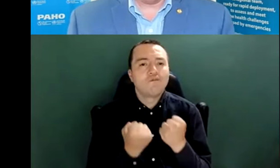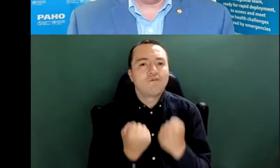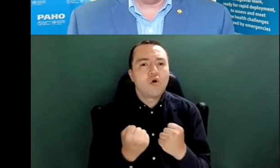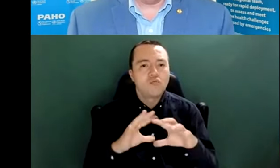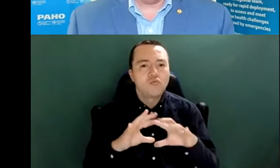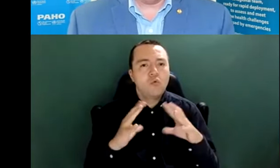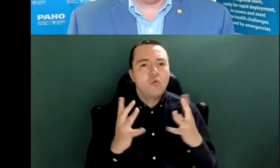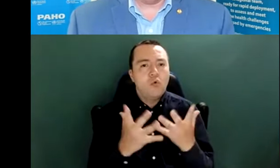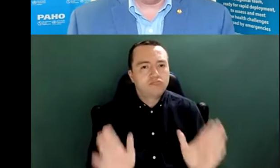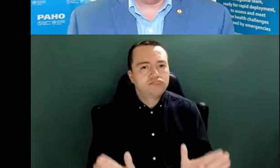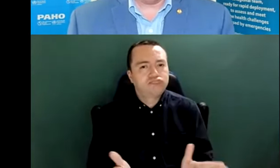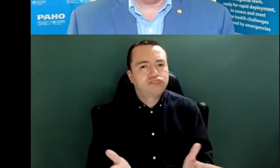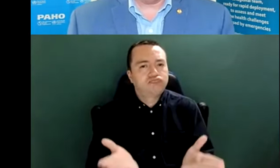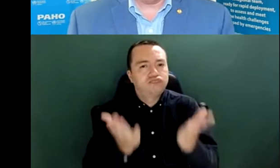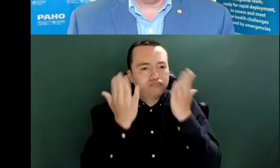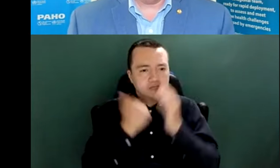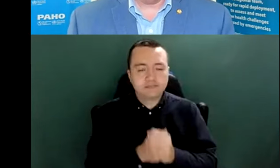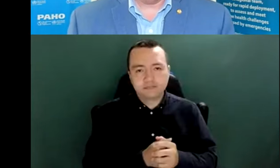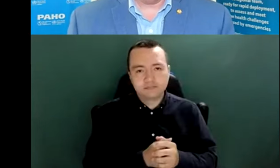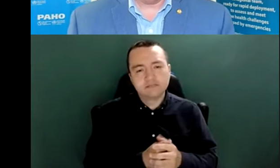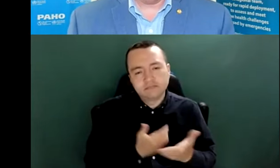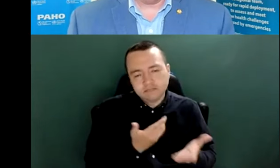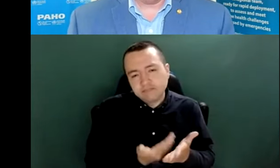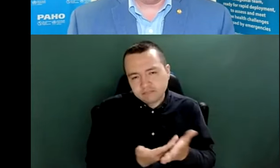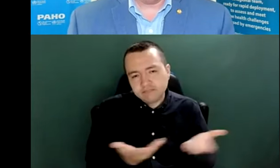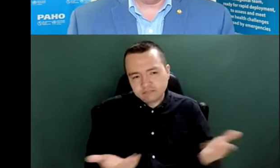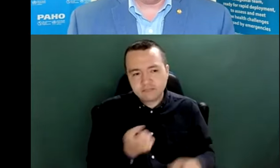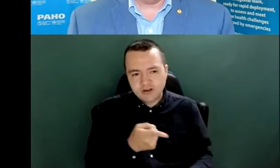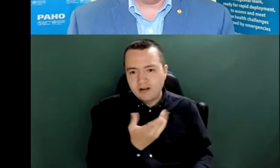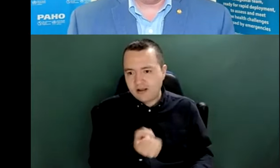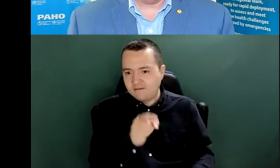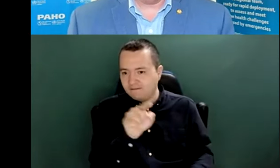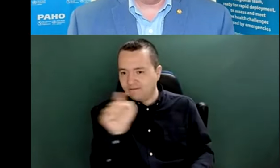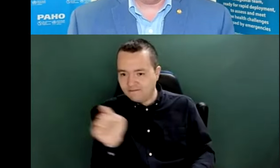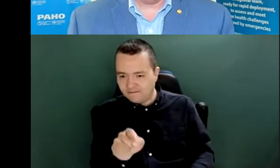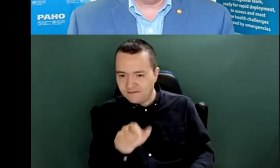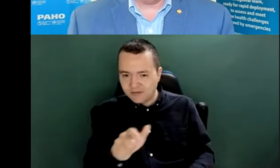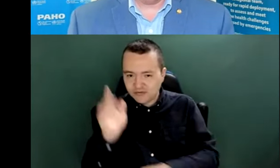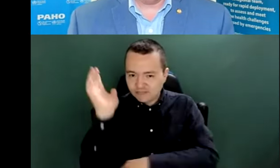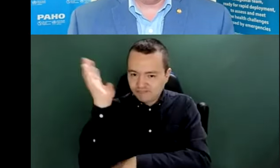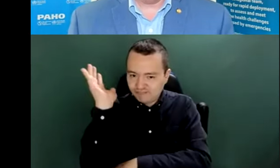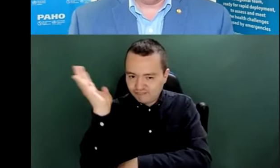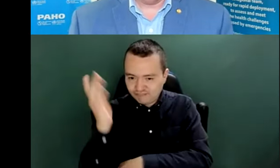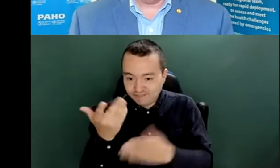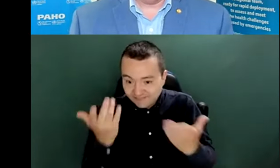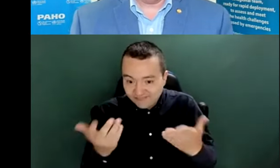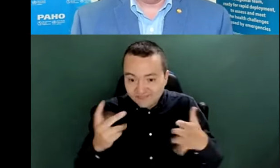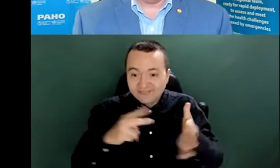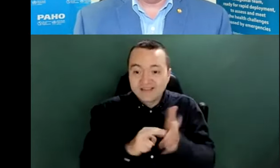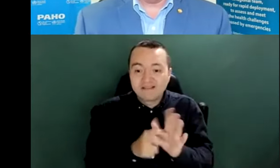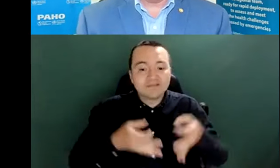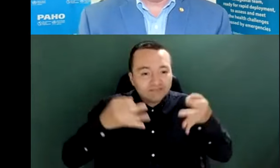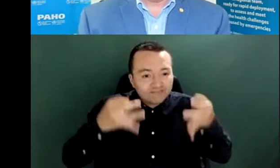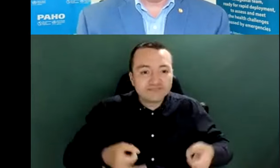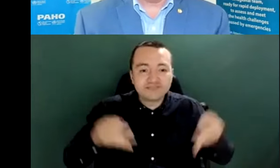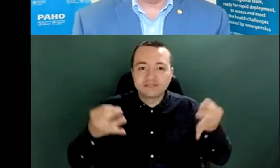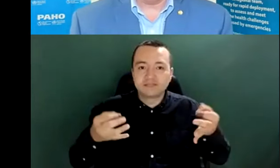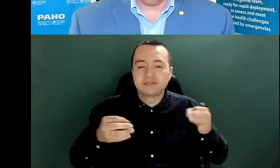a personas como Kutsia, que va a hablar en el panel, para ver cómo es que esto se puede convertir en un recurso